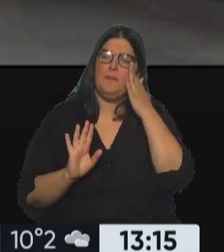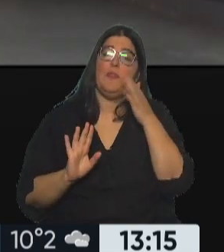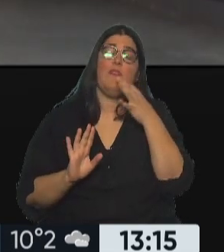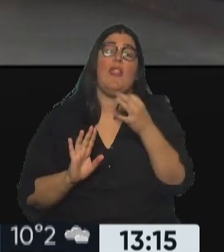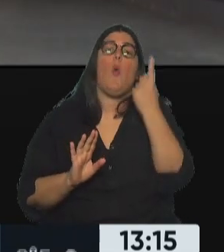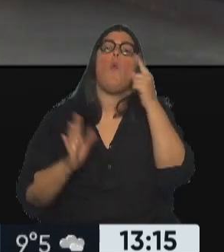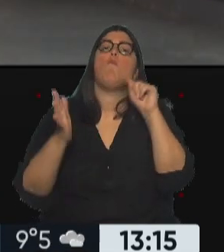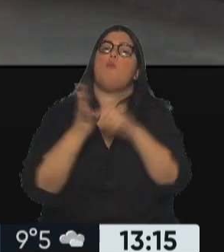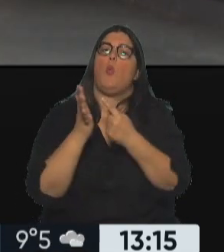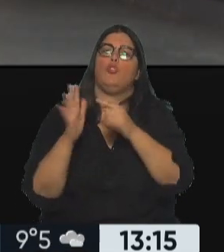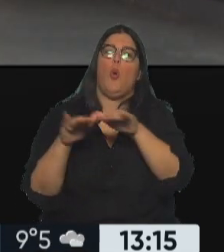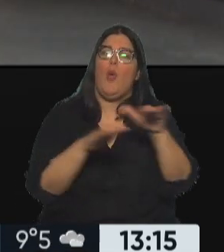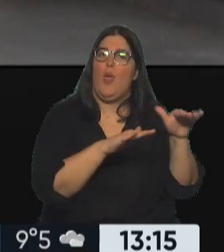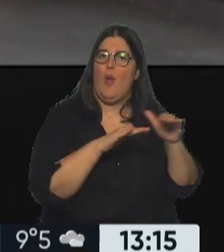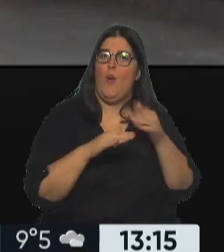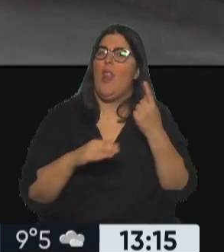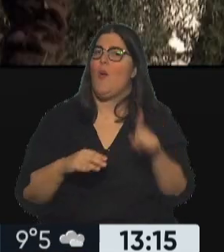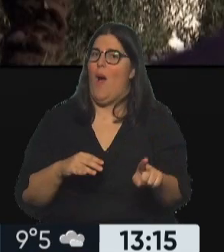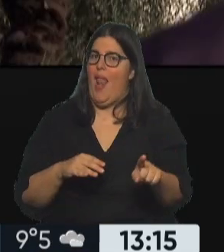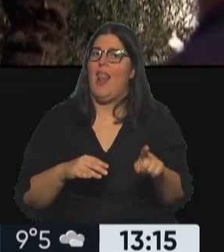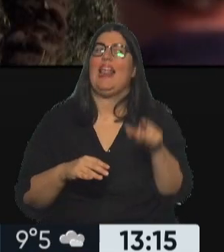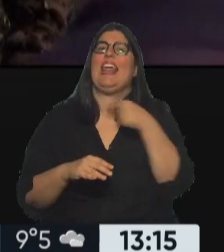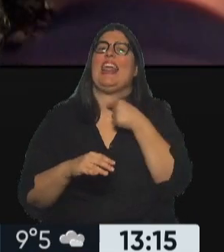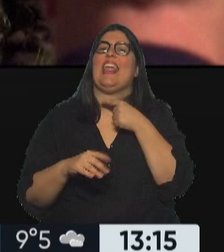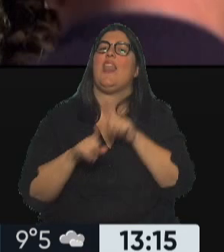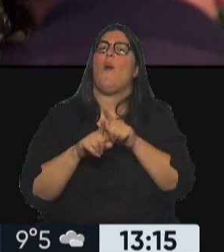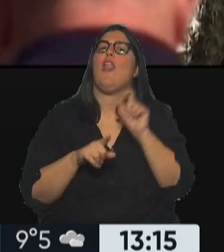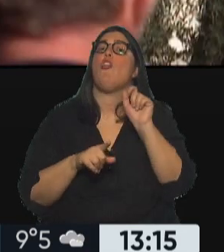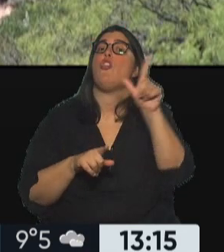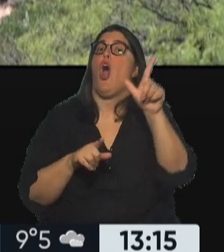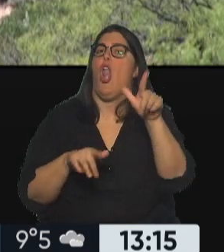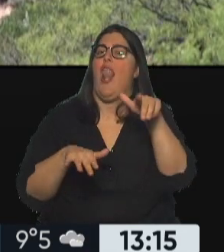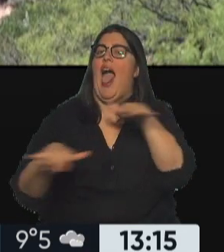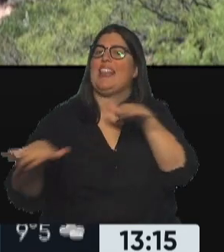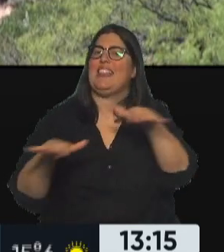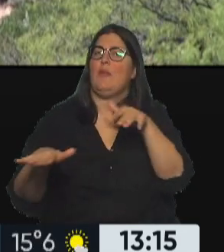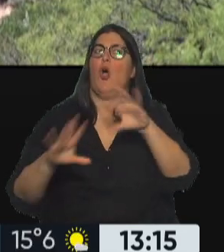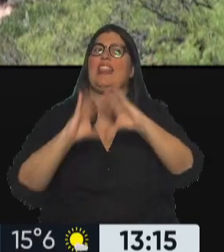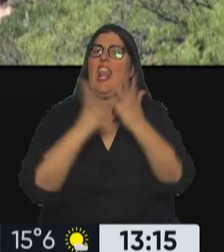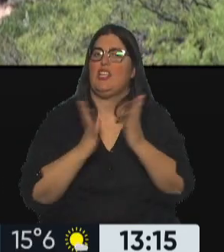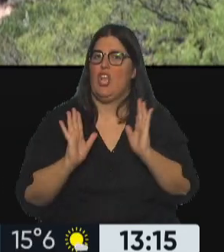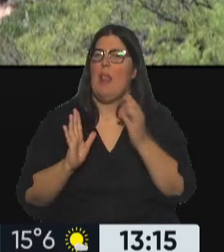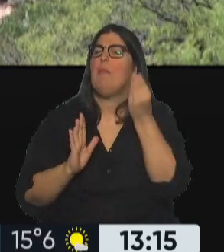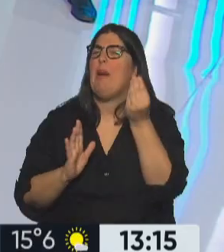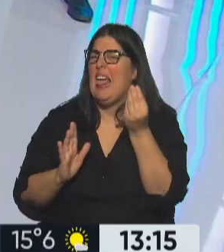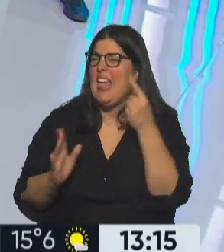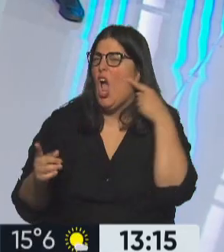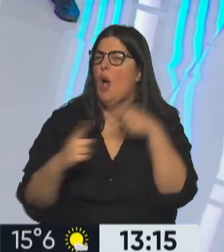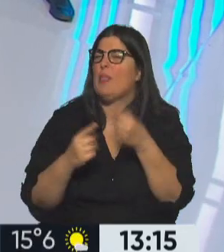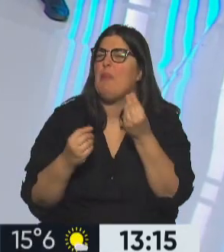es tener un rol activo en el sistema internacional, pero ahí la pregunta es, ¿un rol activo para qué? Un contrapeso del G7,